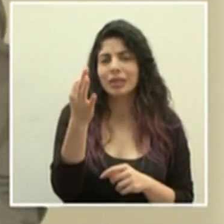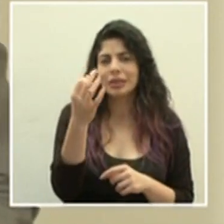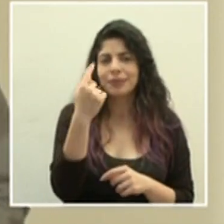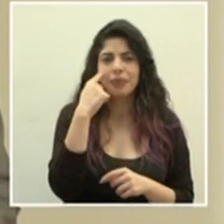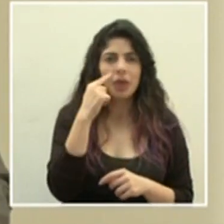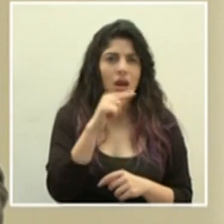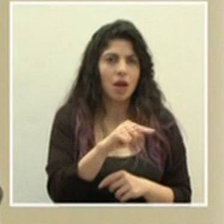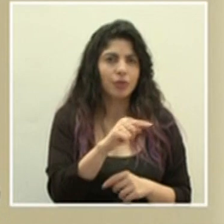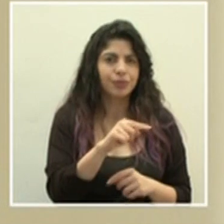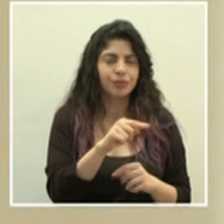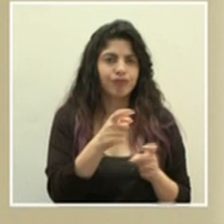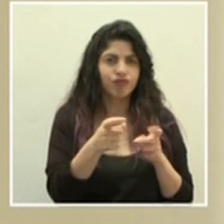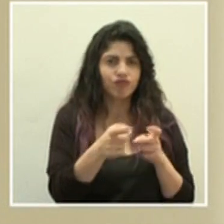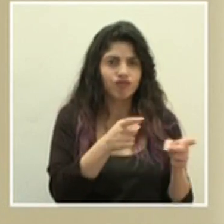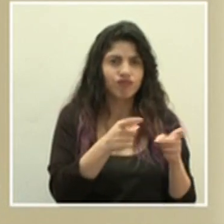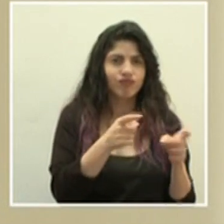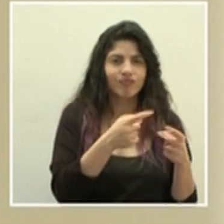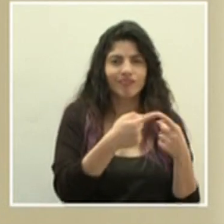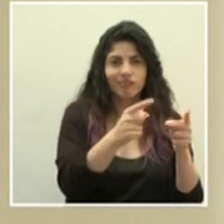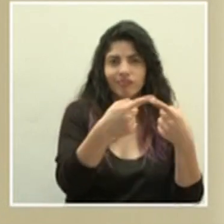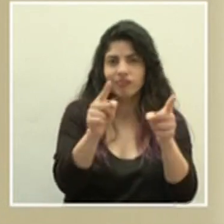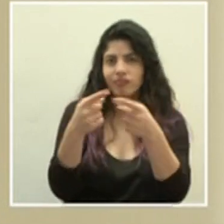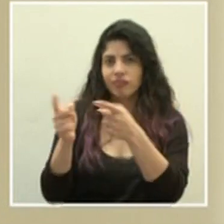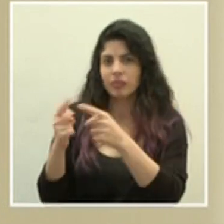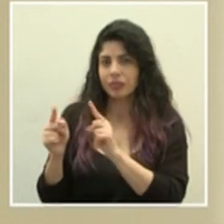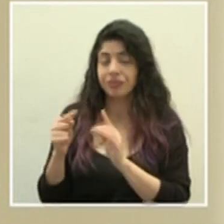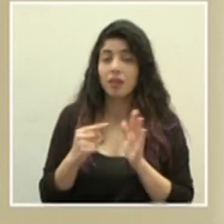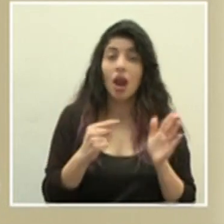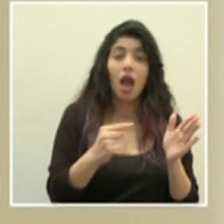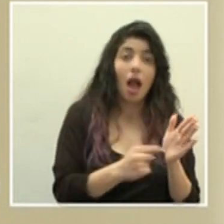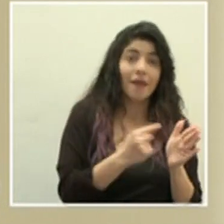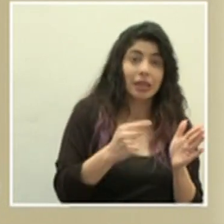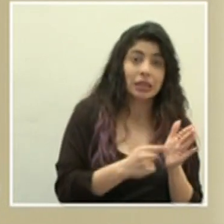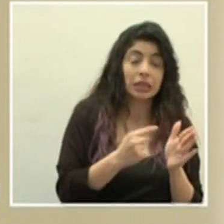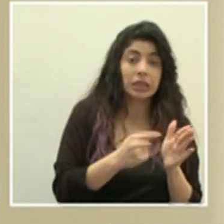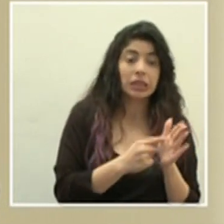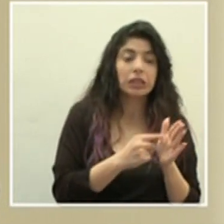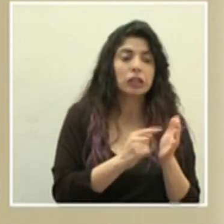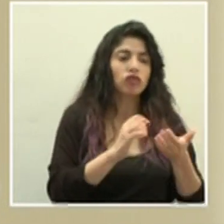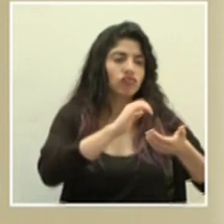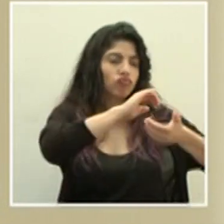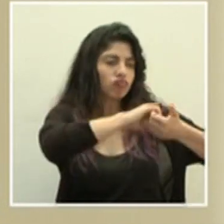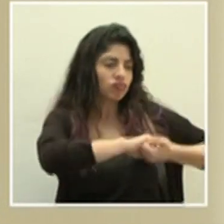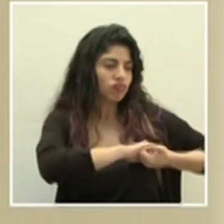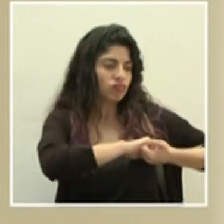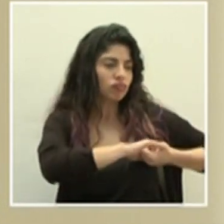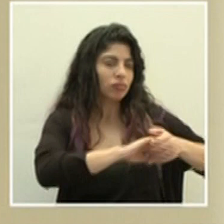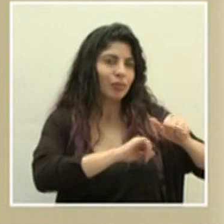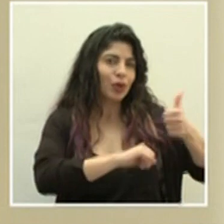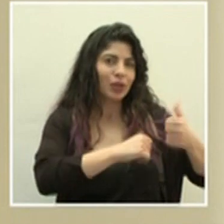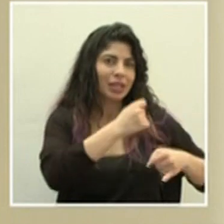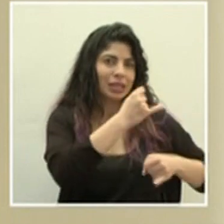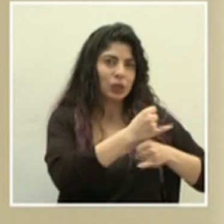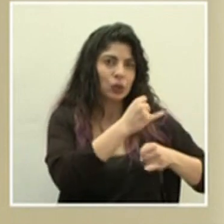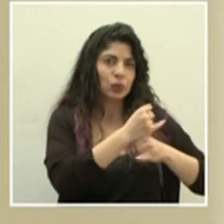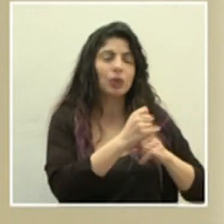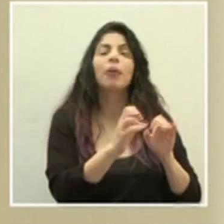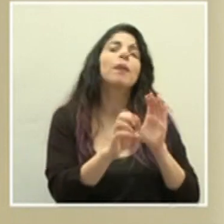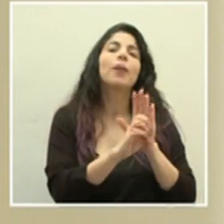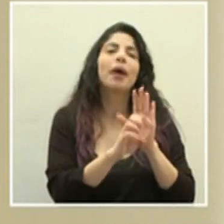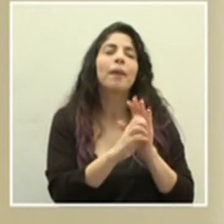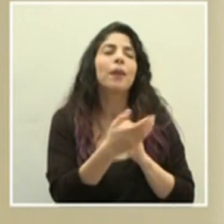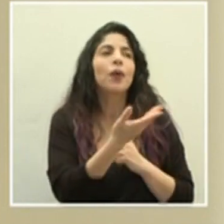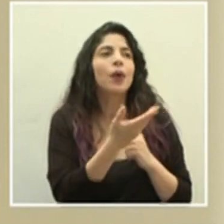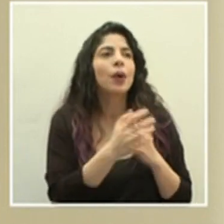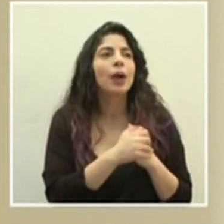esta contención y en algunos casos se hace en alianzas con otras instituciones, tal es el caso